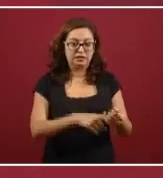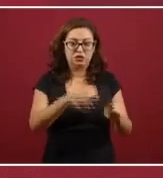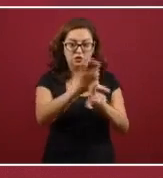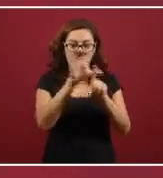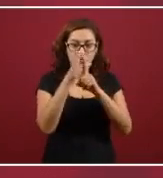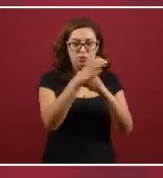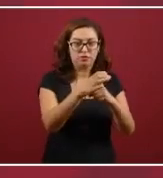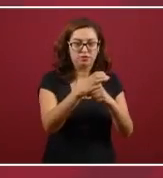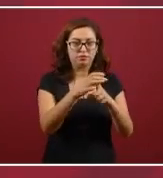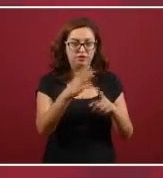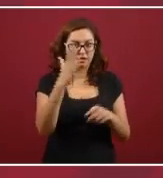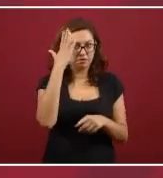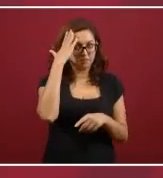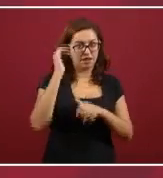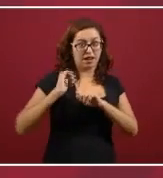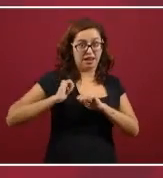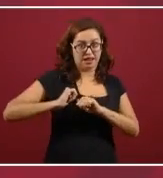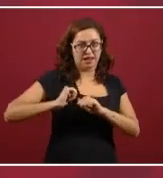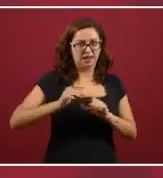presidentes municipales,